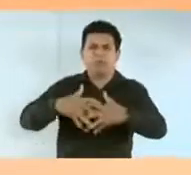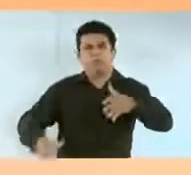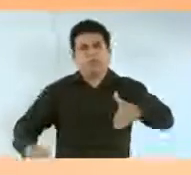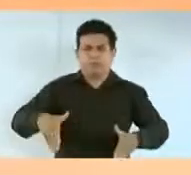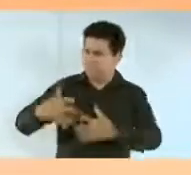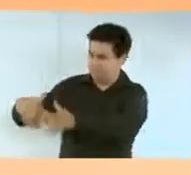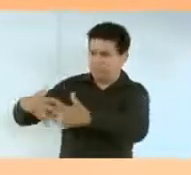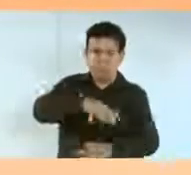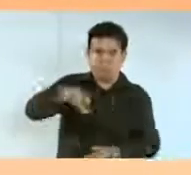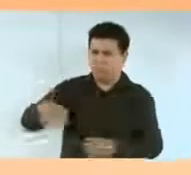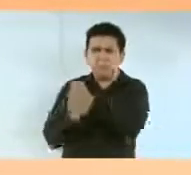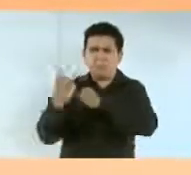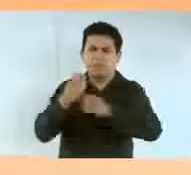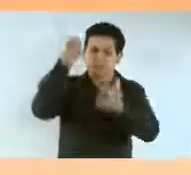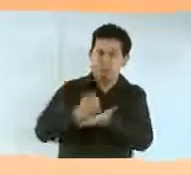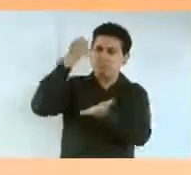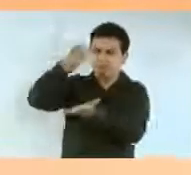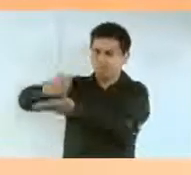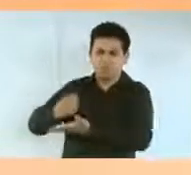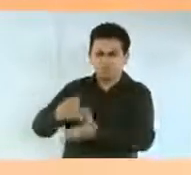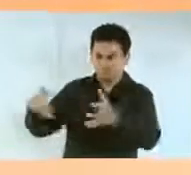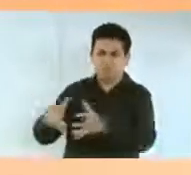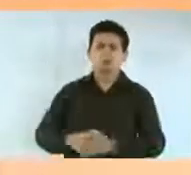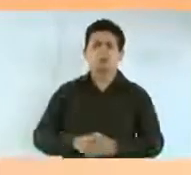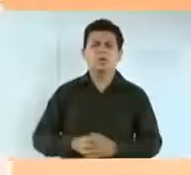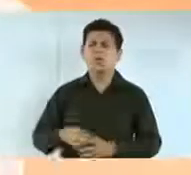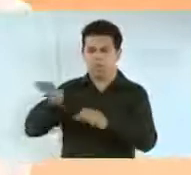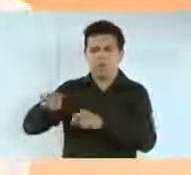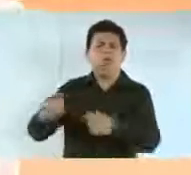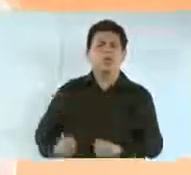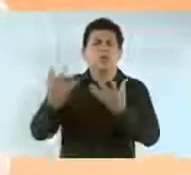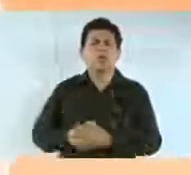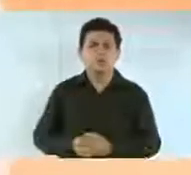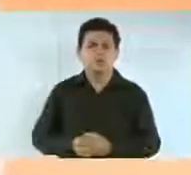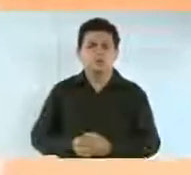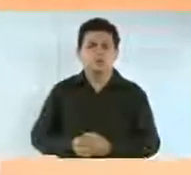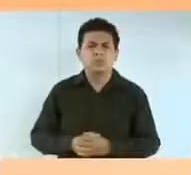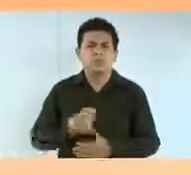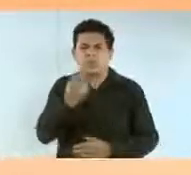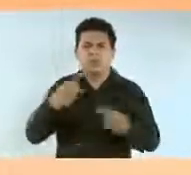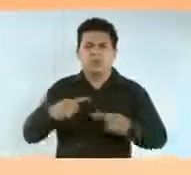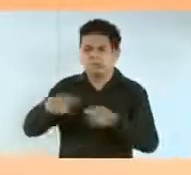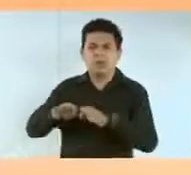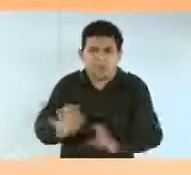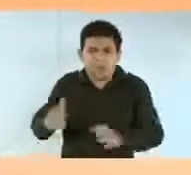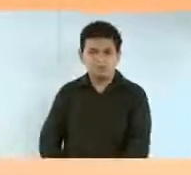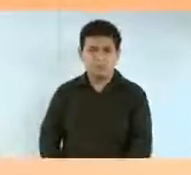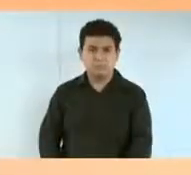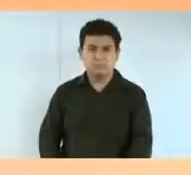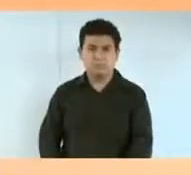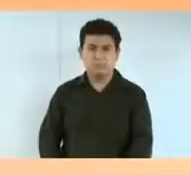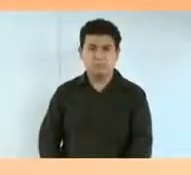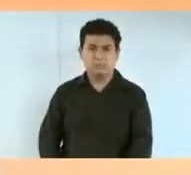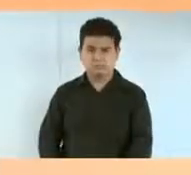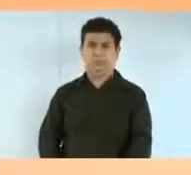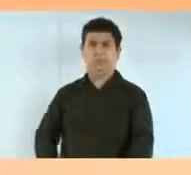robot. Y pregunté, ¿cuántos empleos? 200.